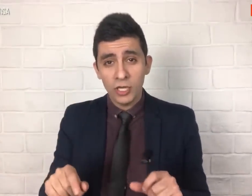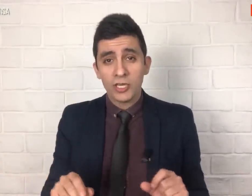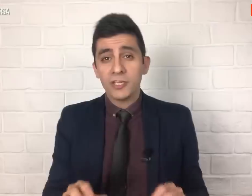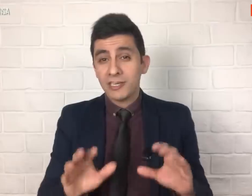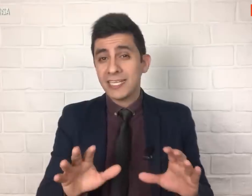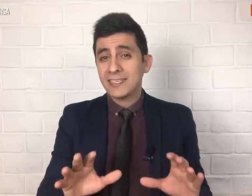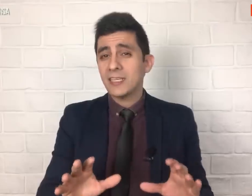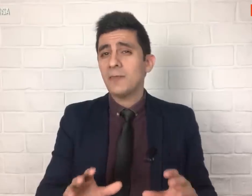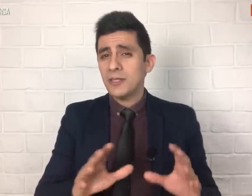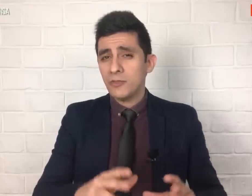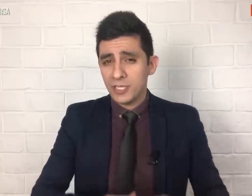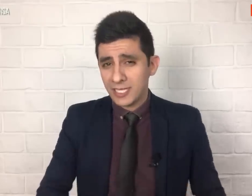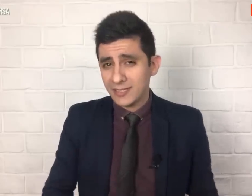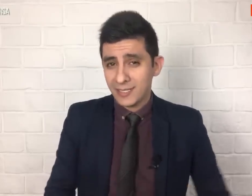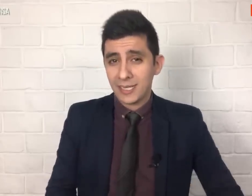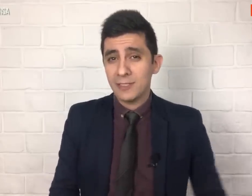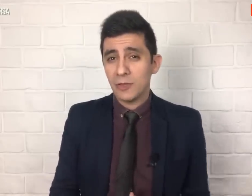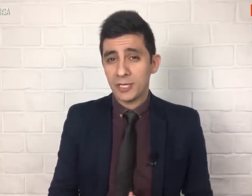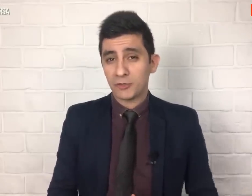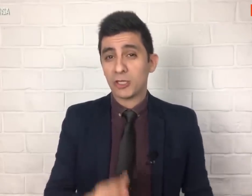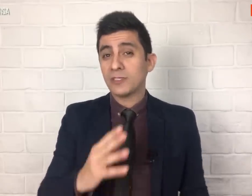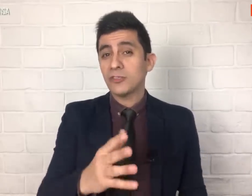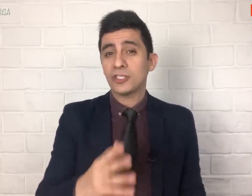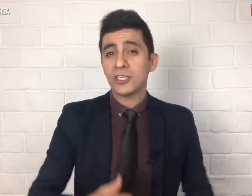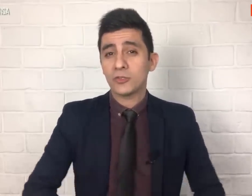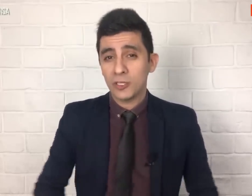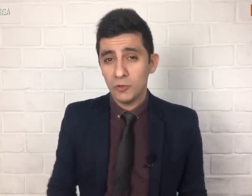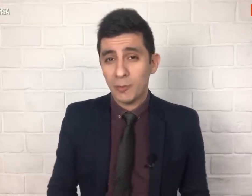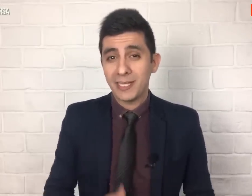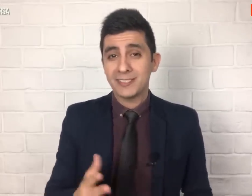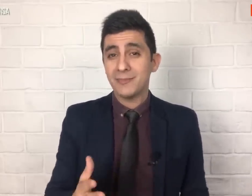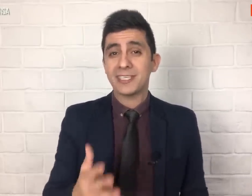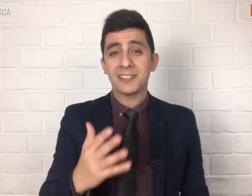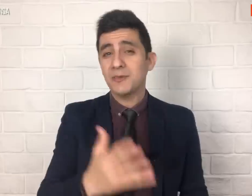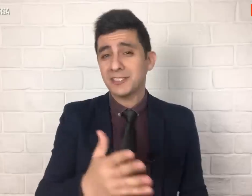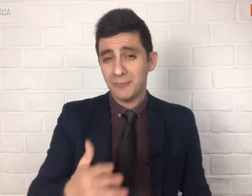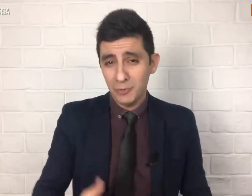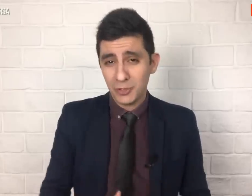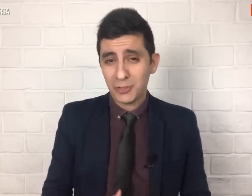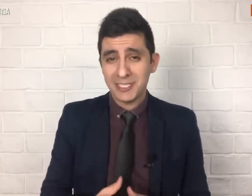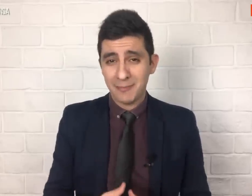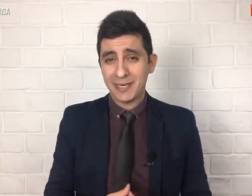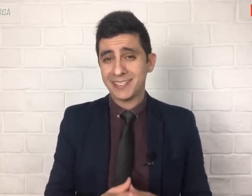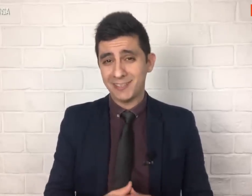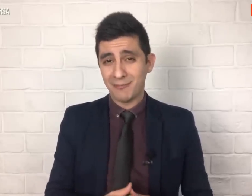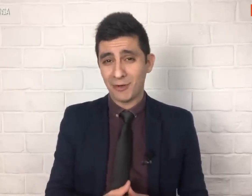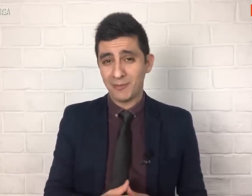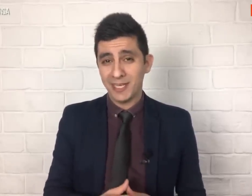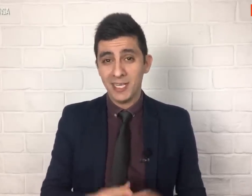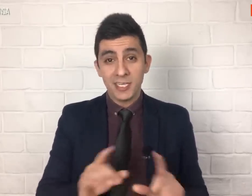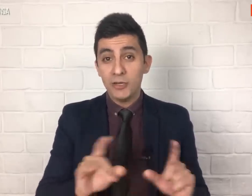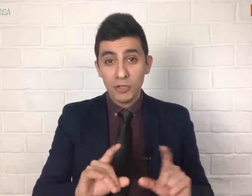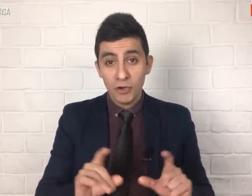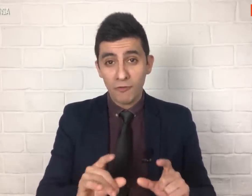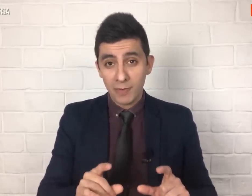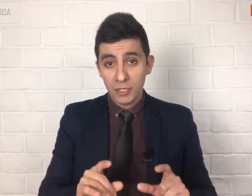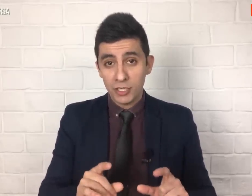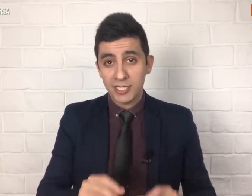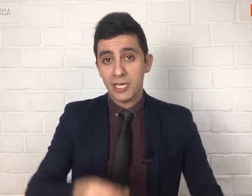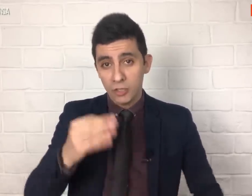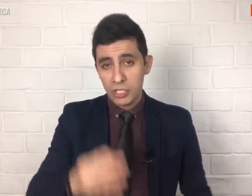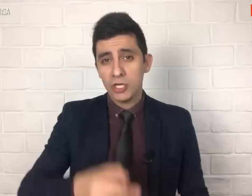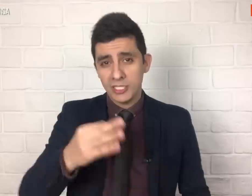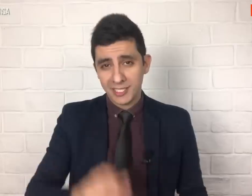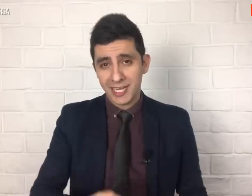sección quiero agradecerle a varios dirigentes de Cabildo abierto que me hicieron llegar sus saludos para decirme que se divierten mucho con esta parte del informe y no lo digo de forma